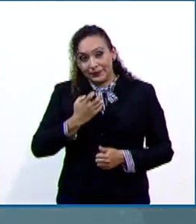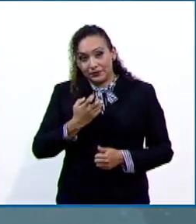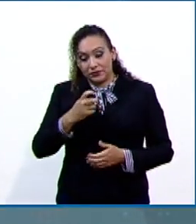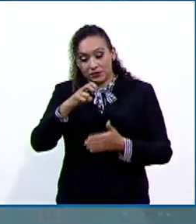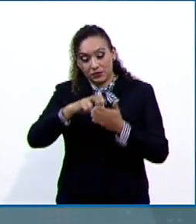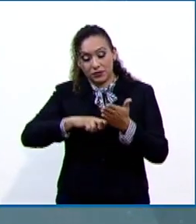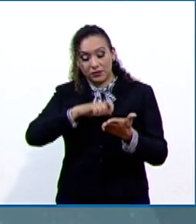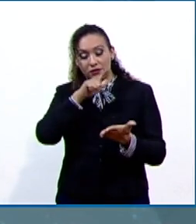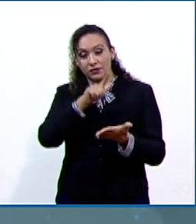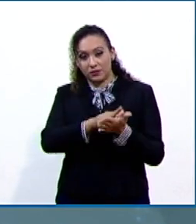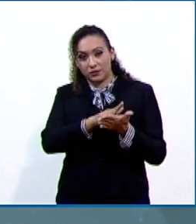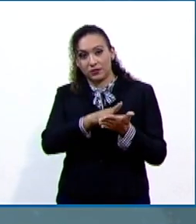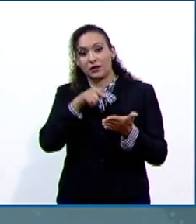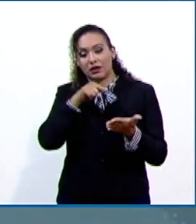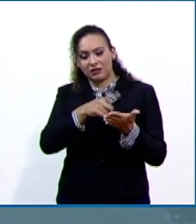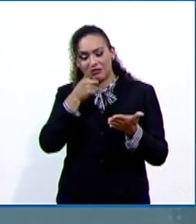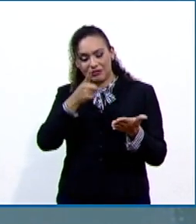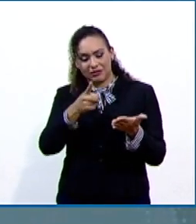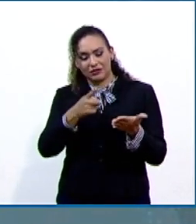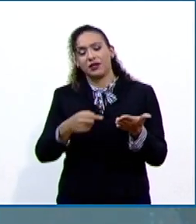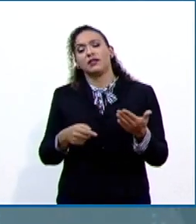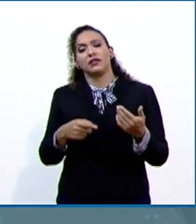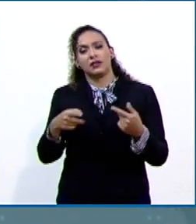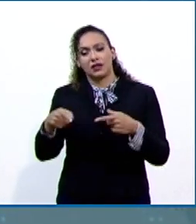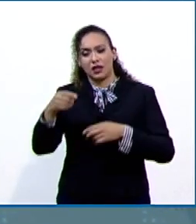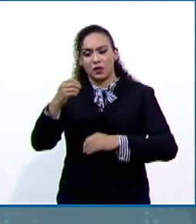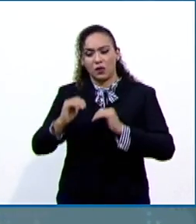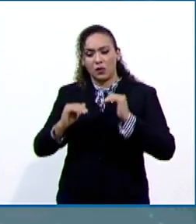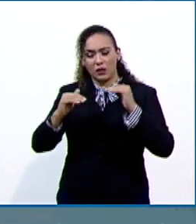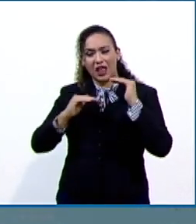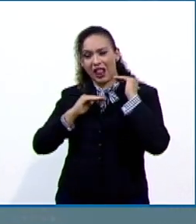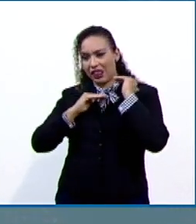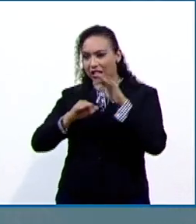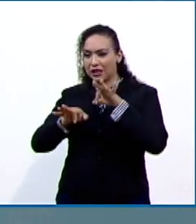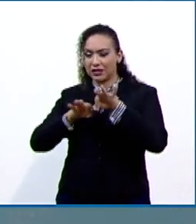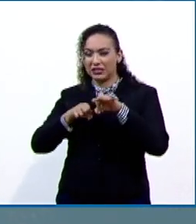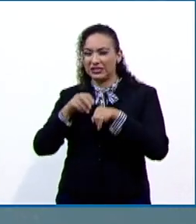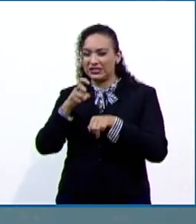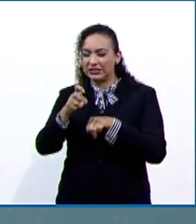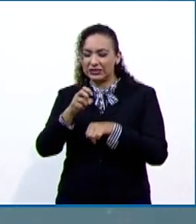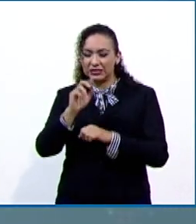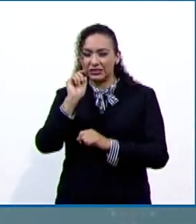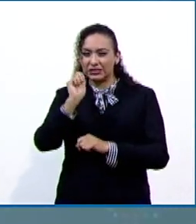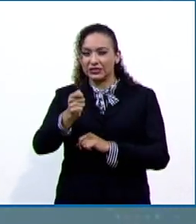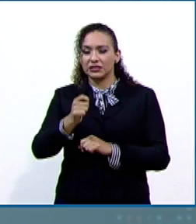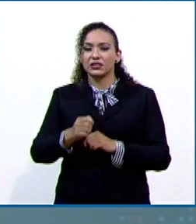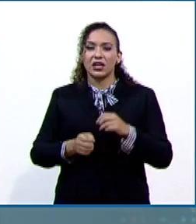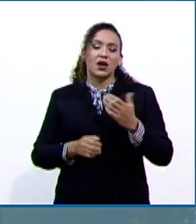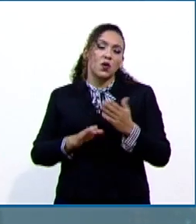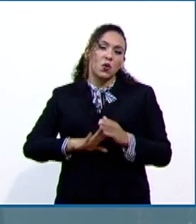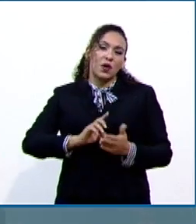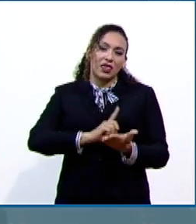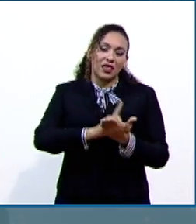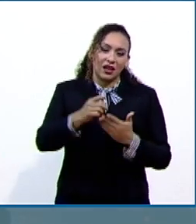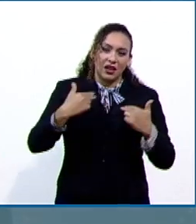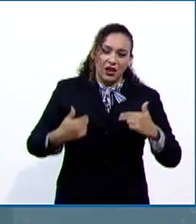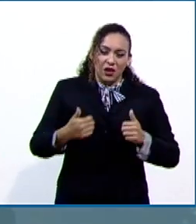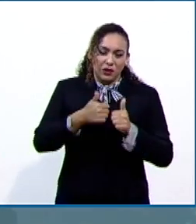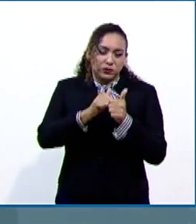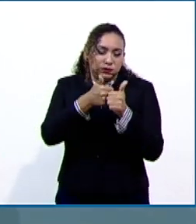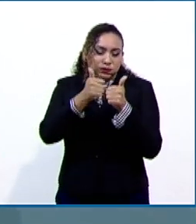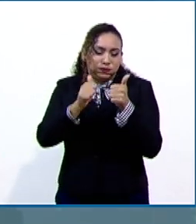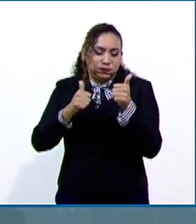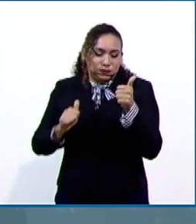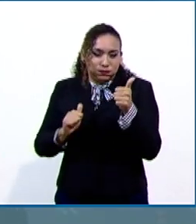se anuncia que limita las facultades de la Corte representan el más grave retroceso jurídico en los últimos 100